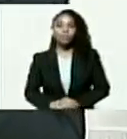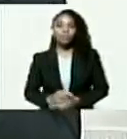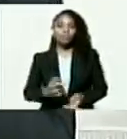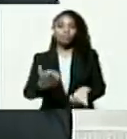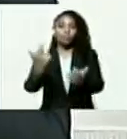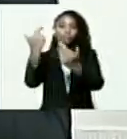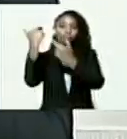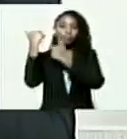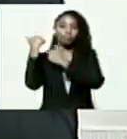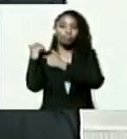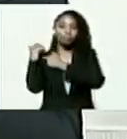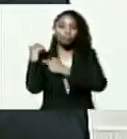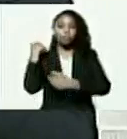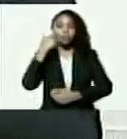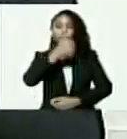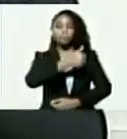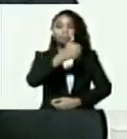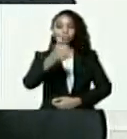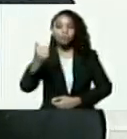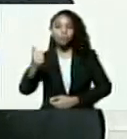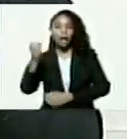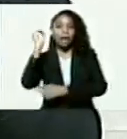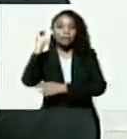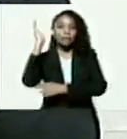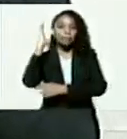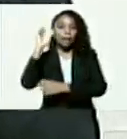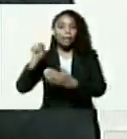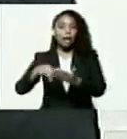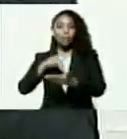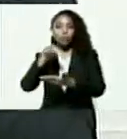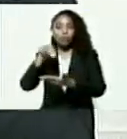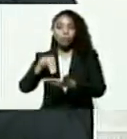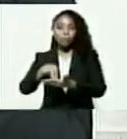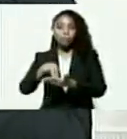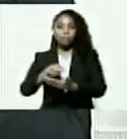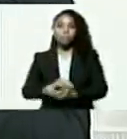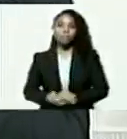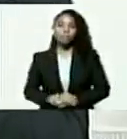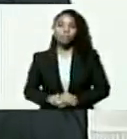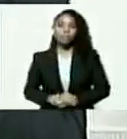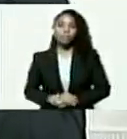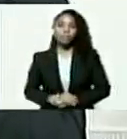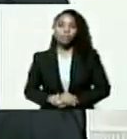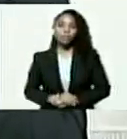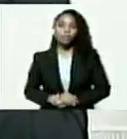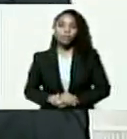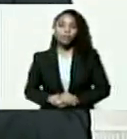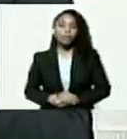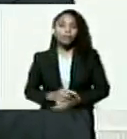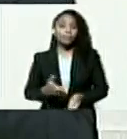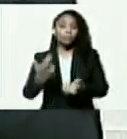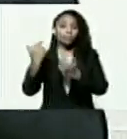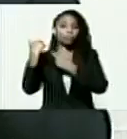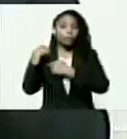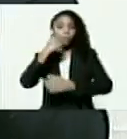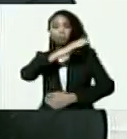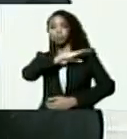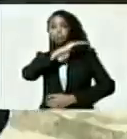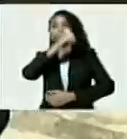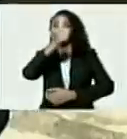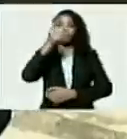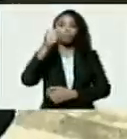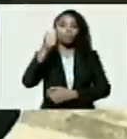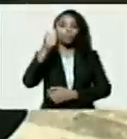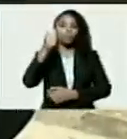designados por la Asamblea Nacional de Venezuela como rectoras y